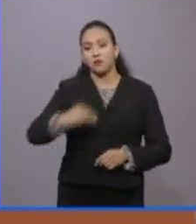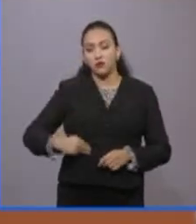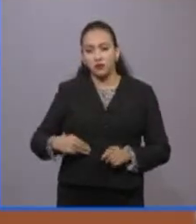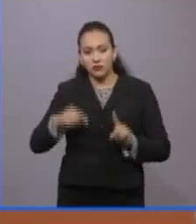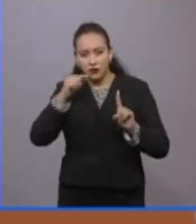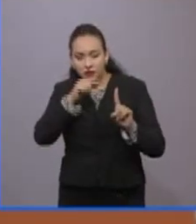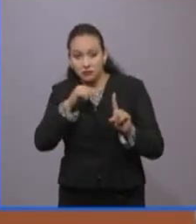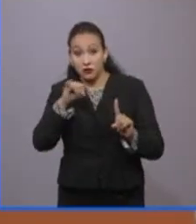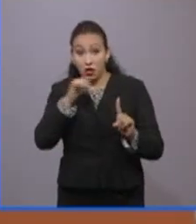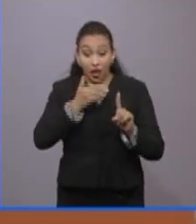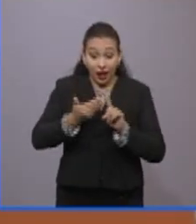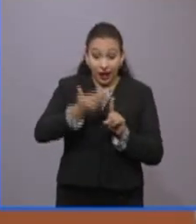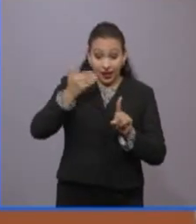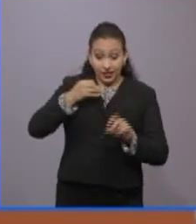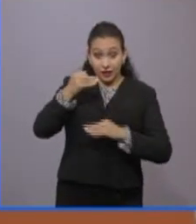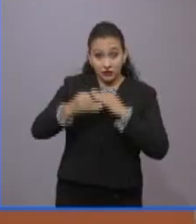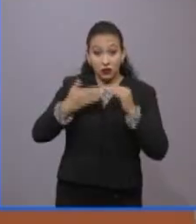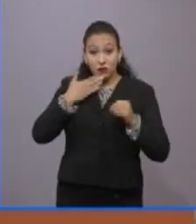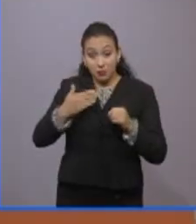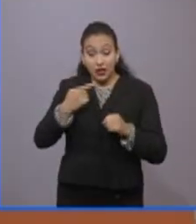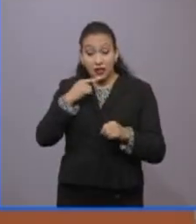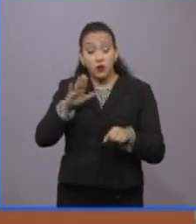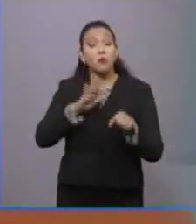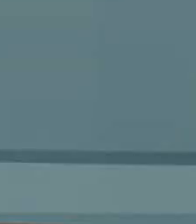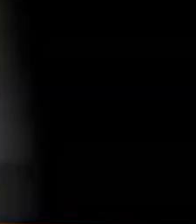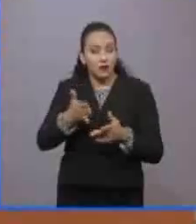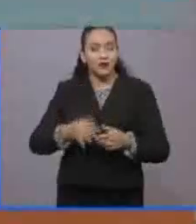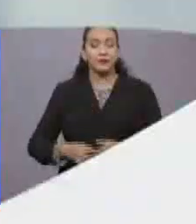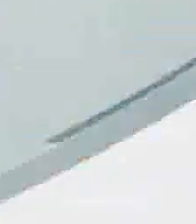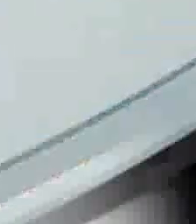existieron las conductas que denunció.